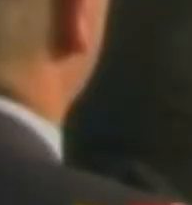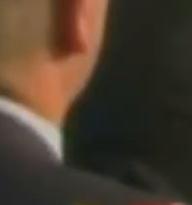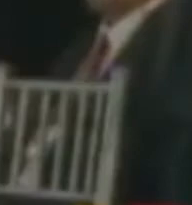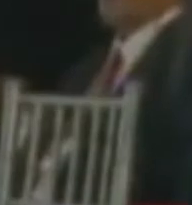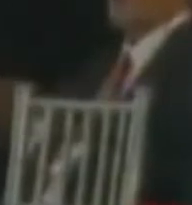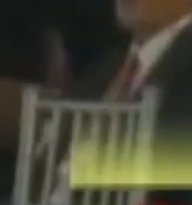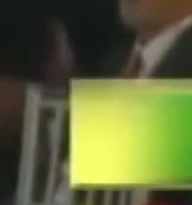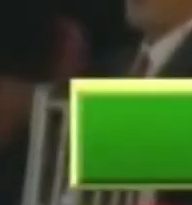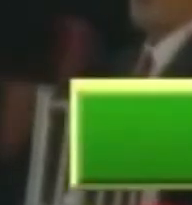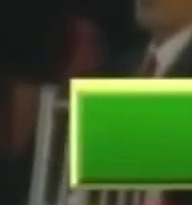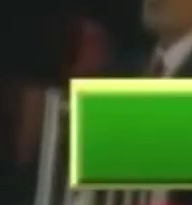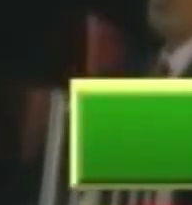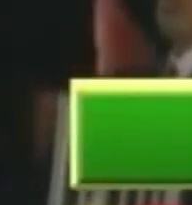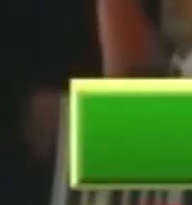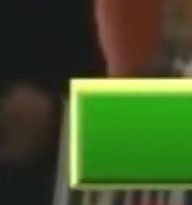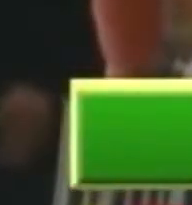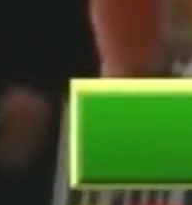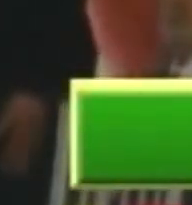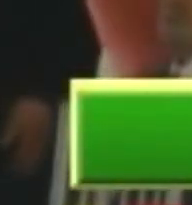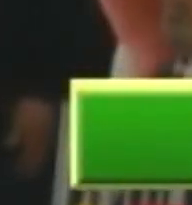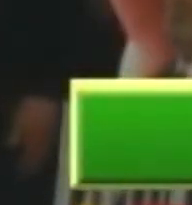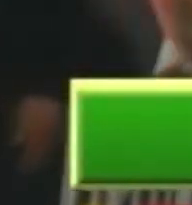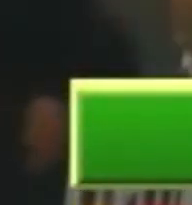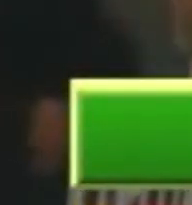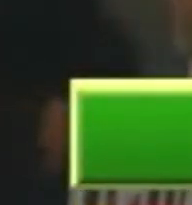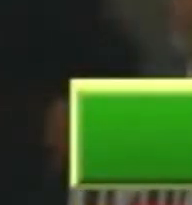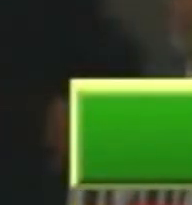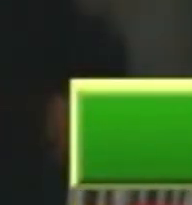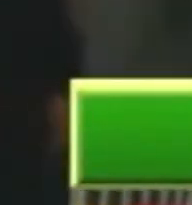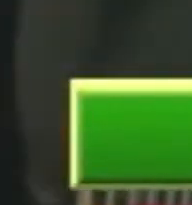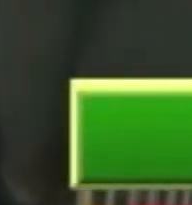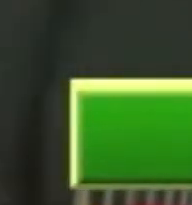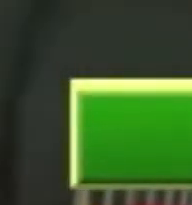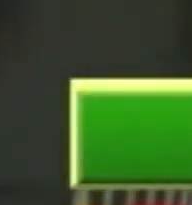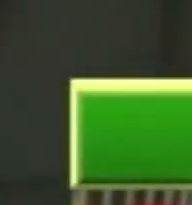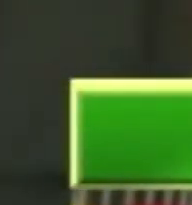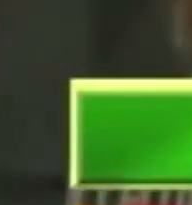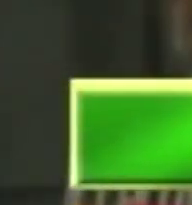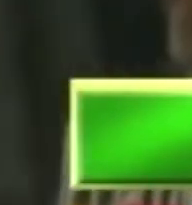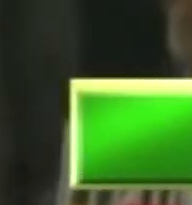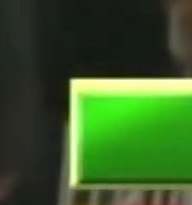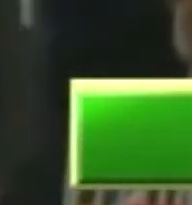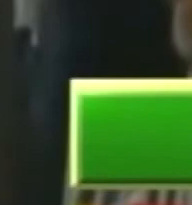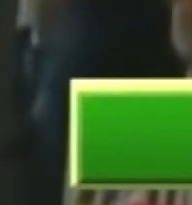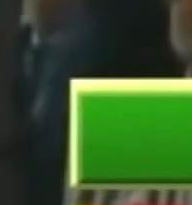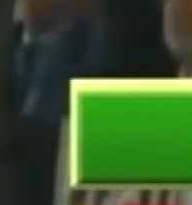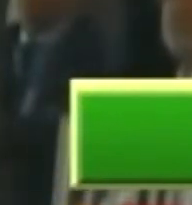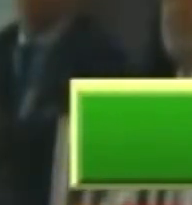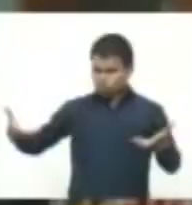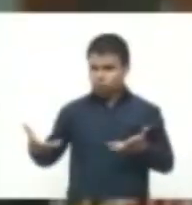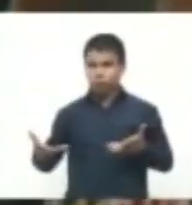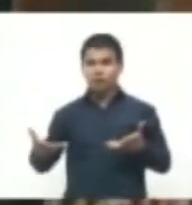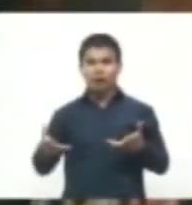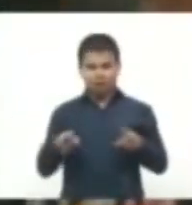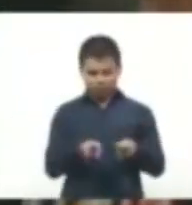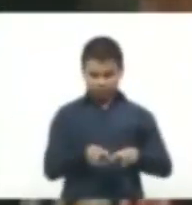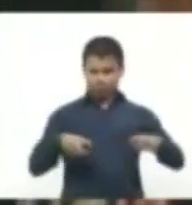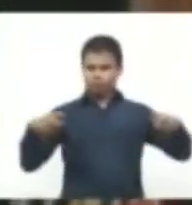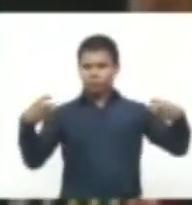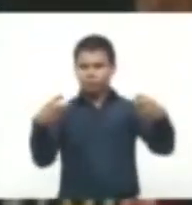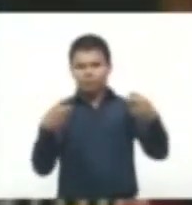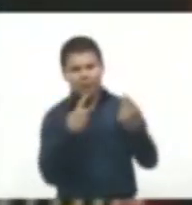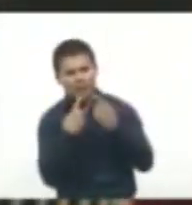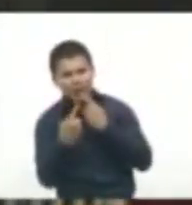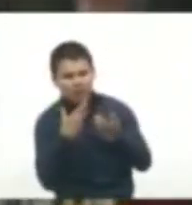Esta es nuestra imagen del día. Un nuevo paso hacia la pacificación del país se dio hoy al instalarse la mesa de diálogos entre el